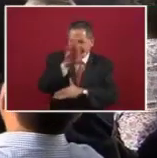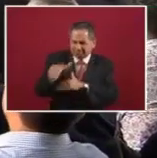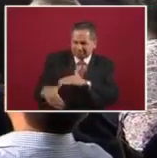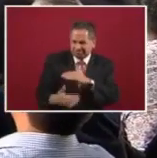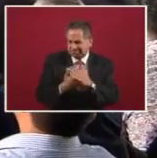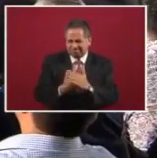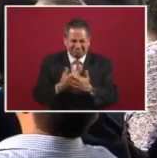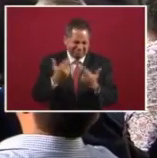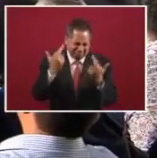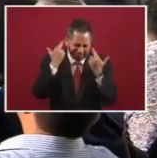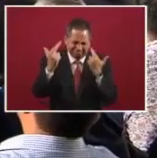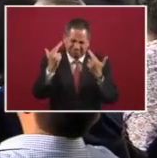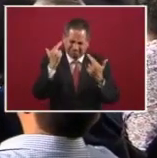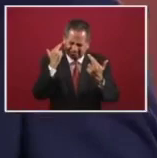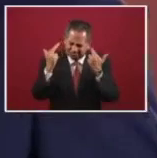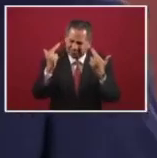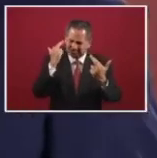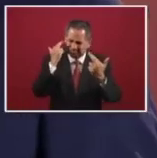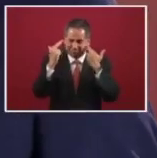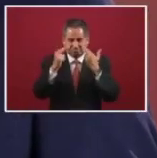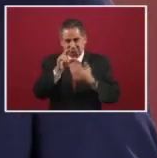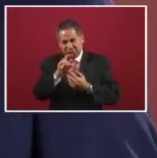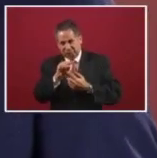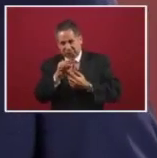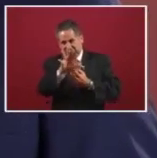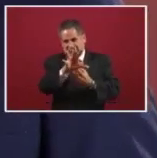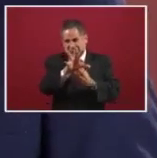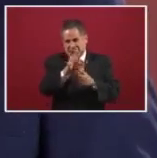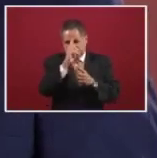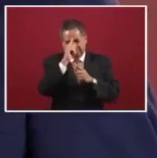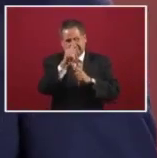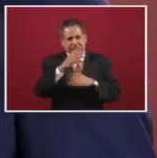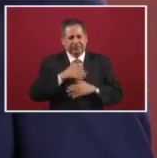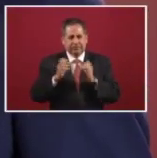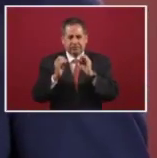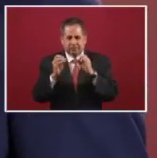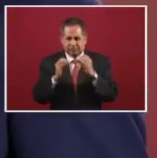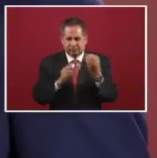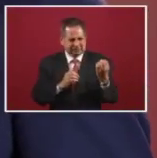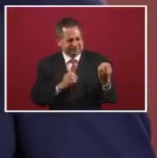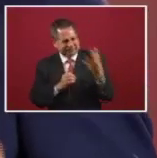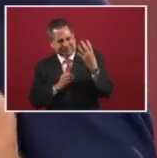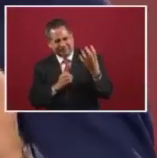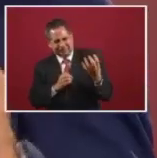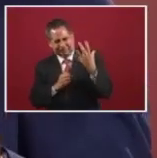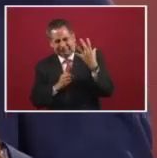Y además, directo a mi oficina.